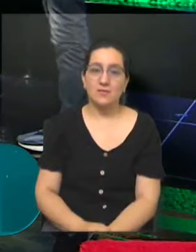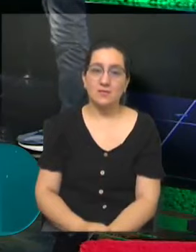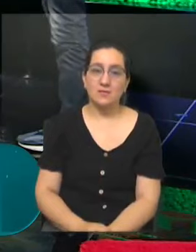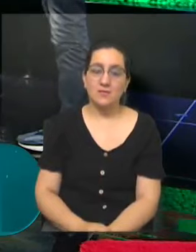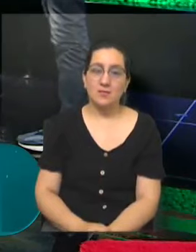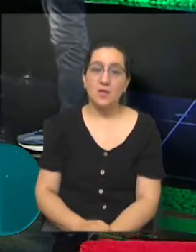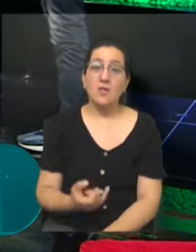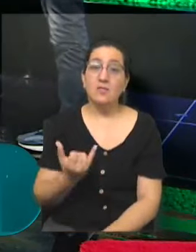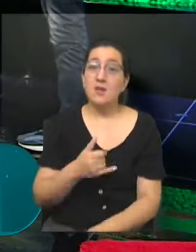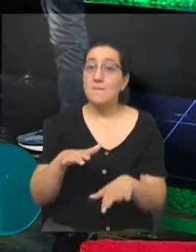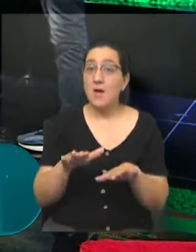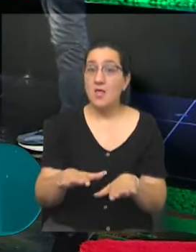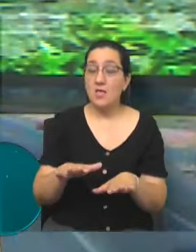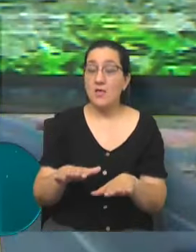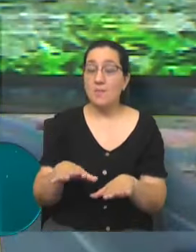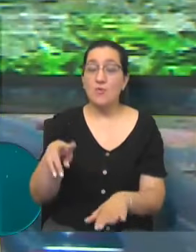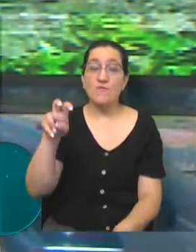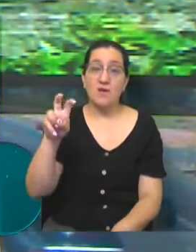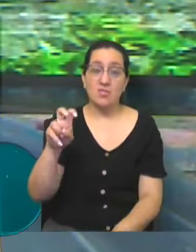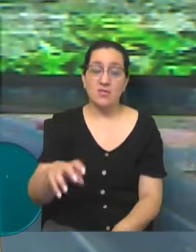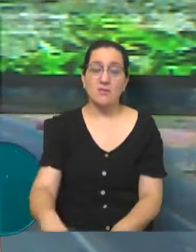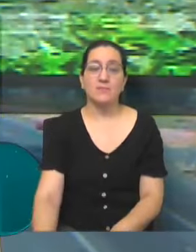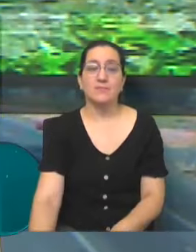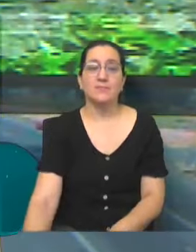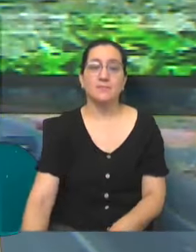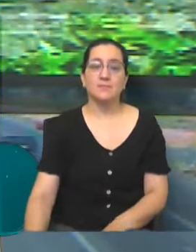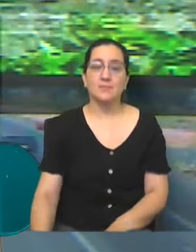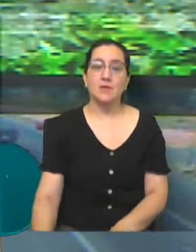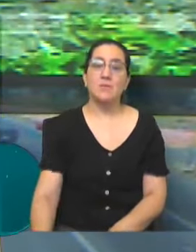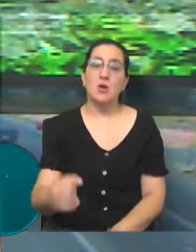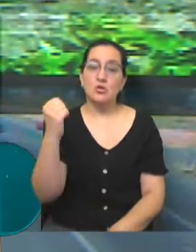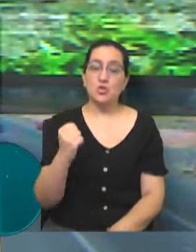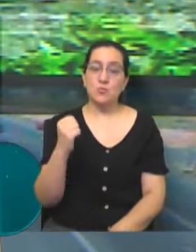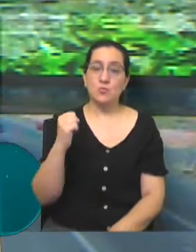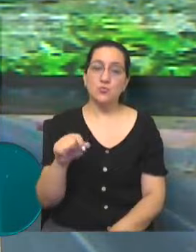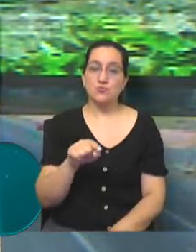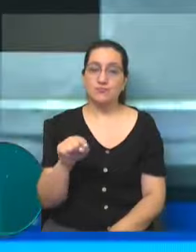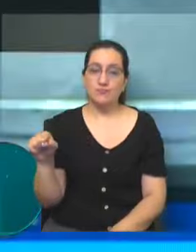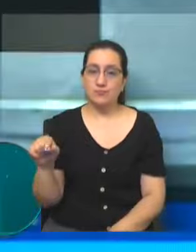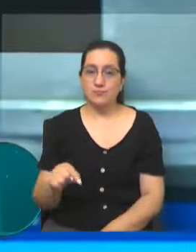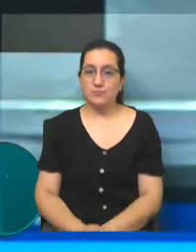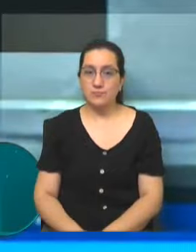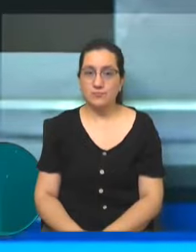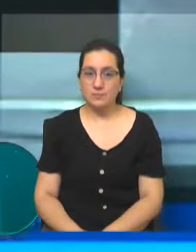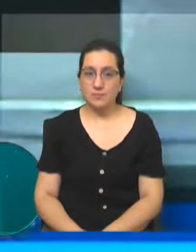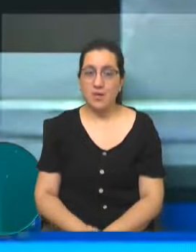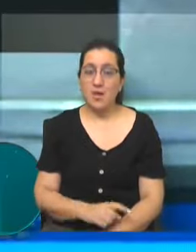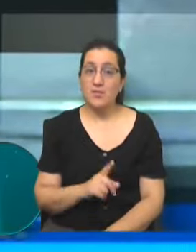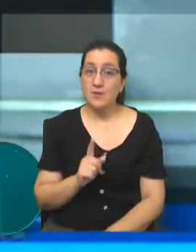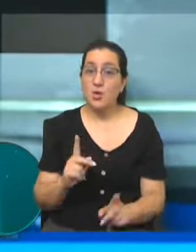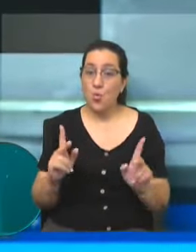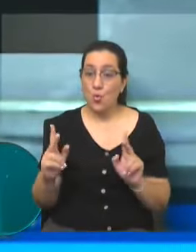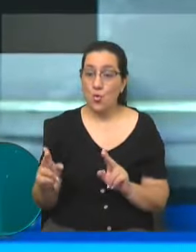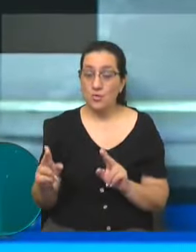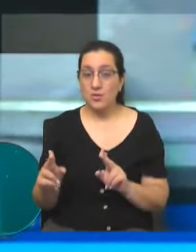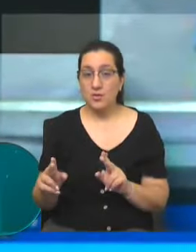Verdi. Exactamente, la parada se hace por Verdi, para las líneas 60, 140 y G que van hacia el este. Y después tenemos un corte en